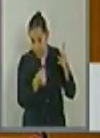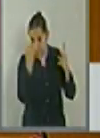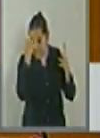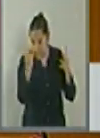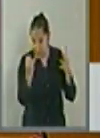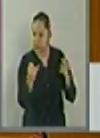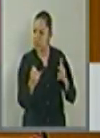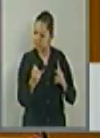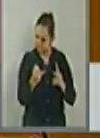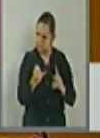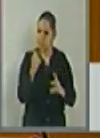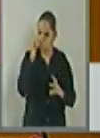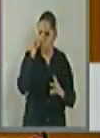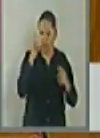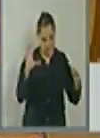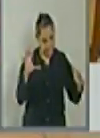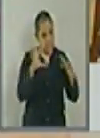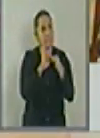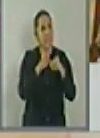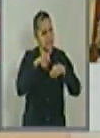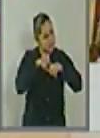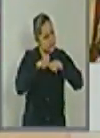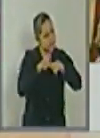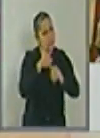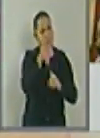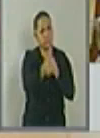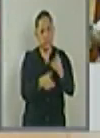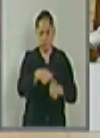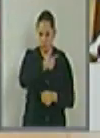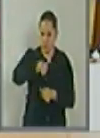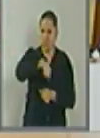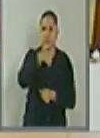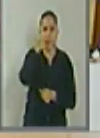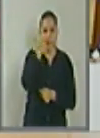y las seguiremos enarbolando, trabajando por ellas y defendiendo.